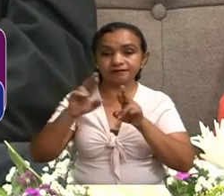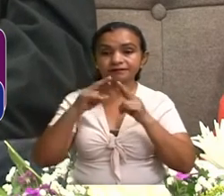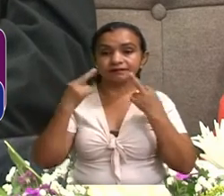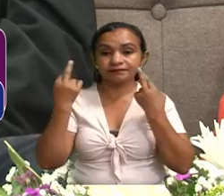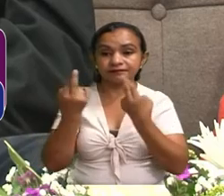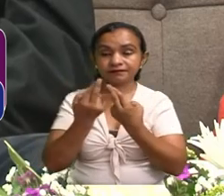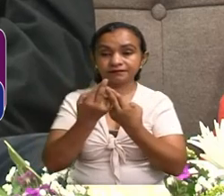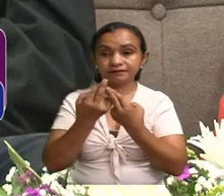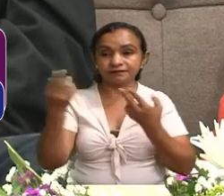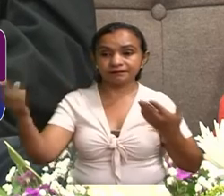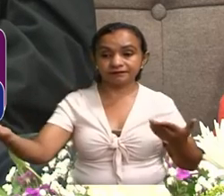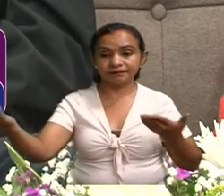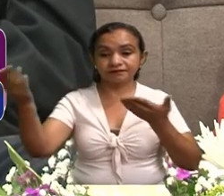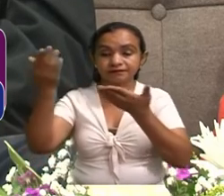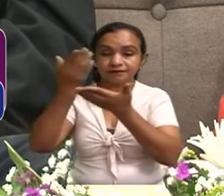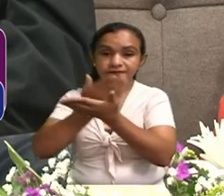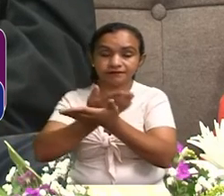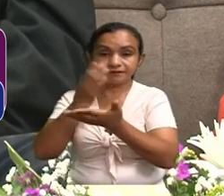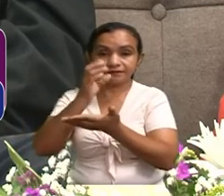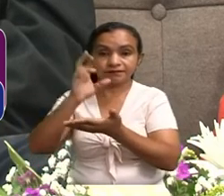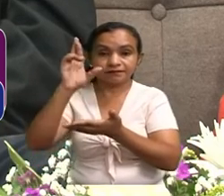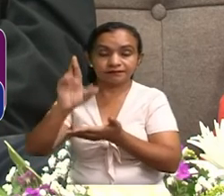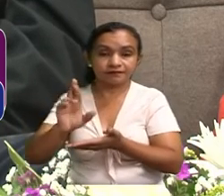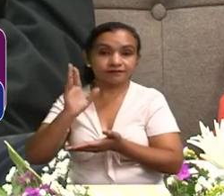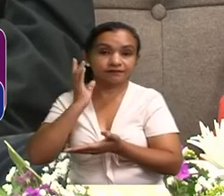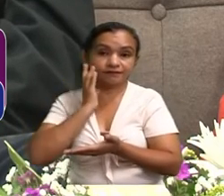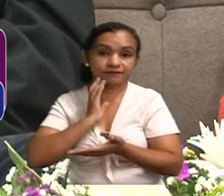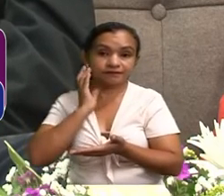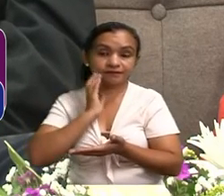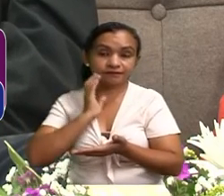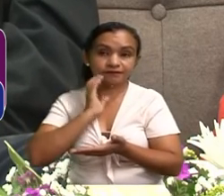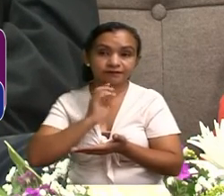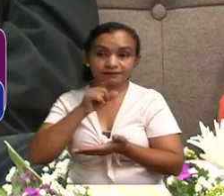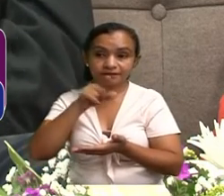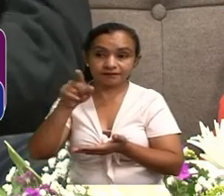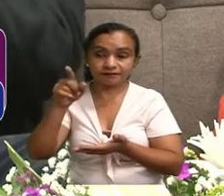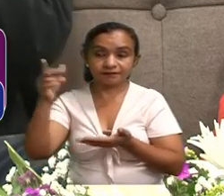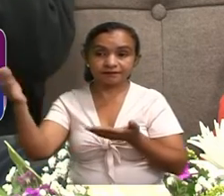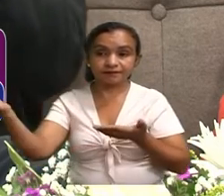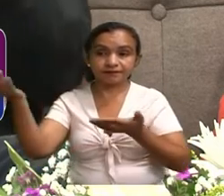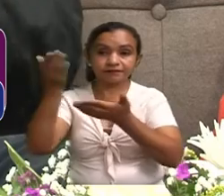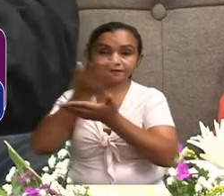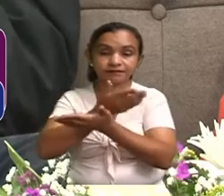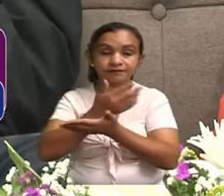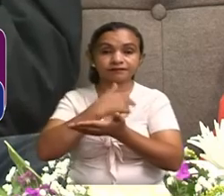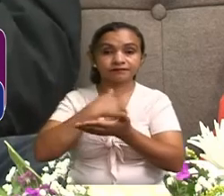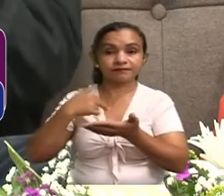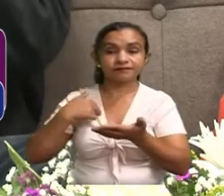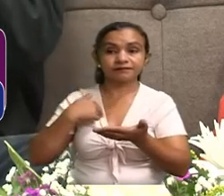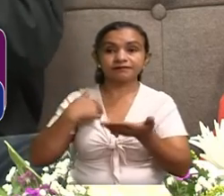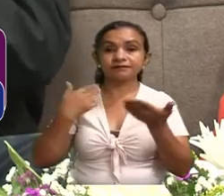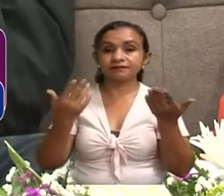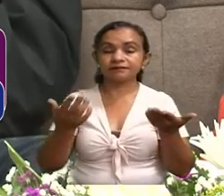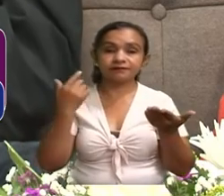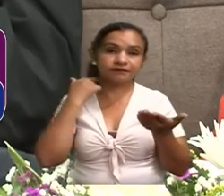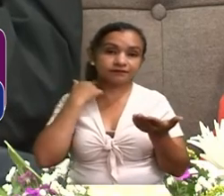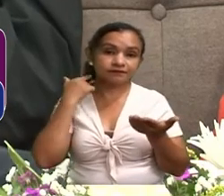llevar nuestros conocimientos, nuestras experiencias, y ellos también vamos a hacer ese tipo de intercambio,